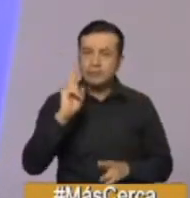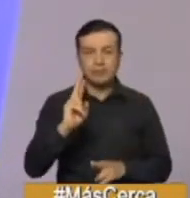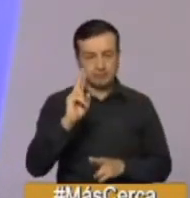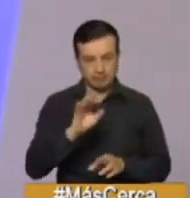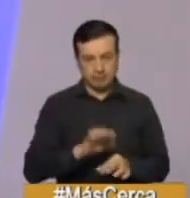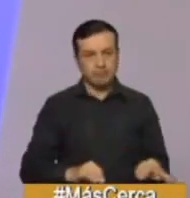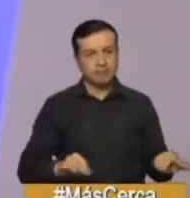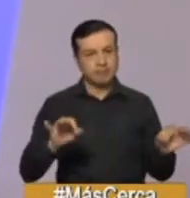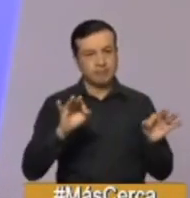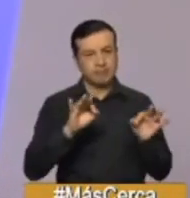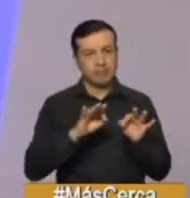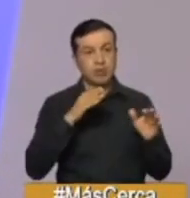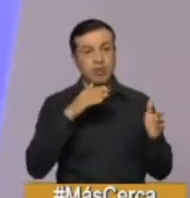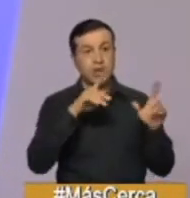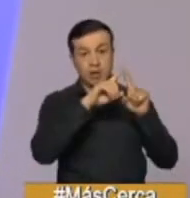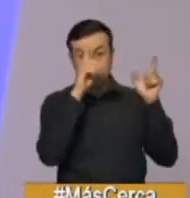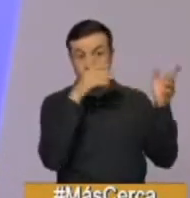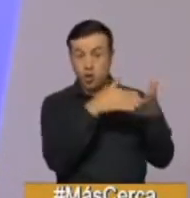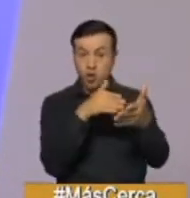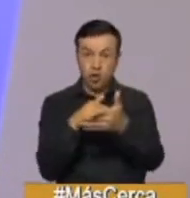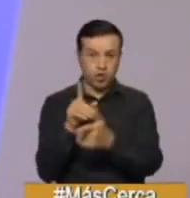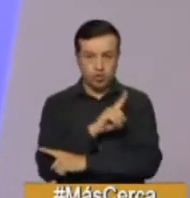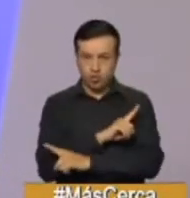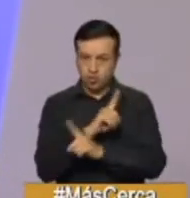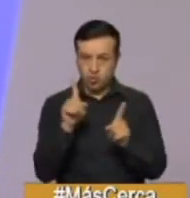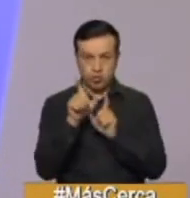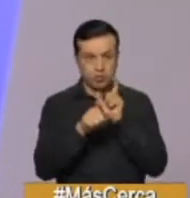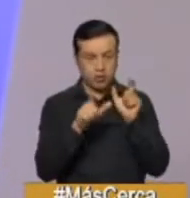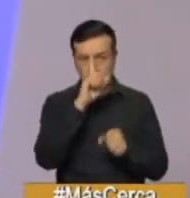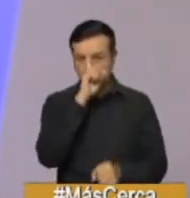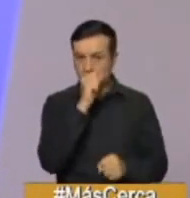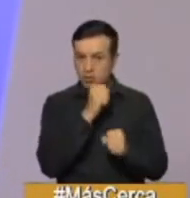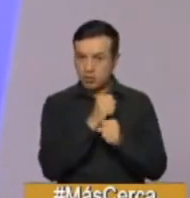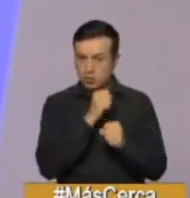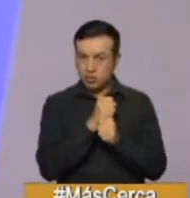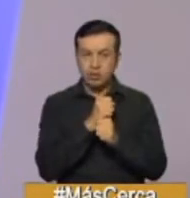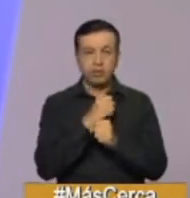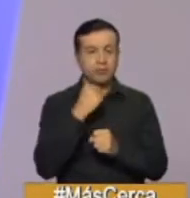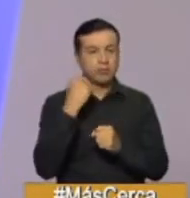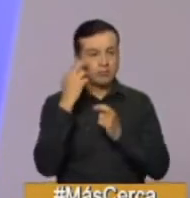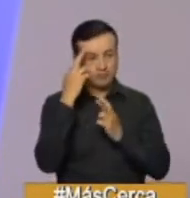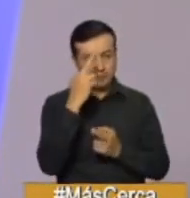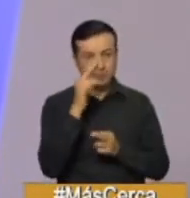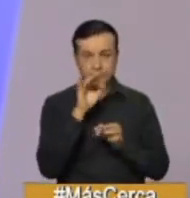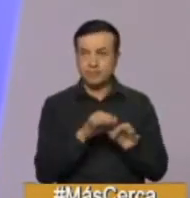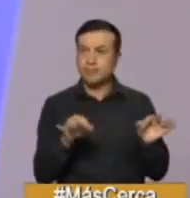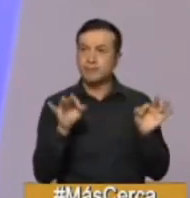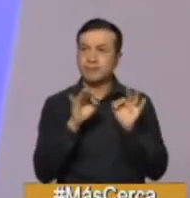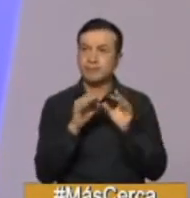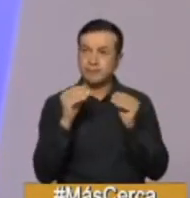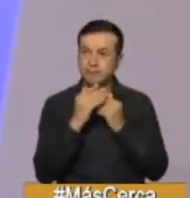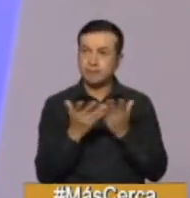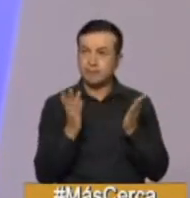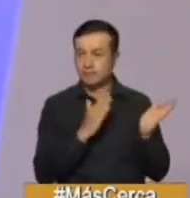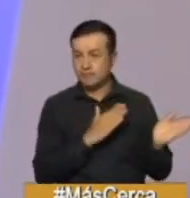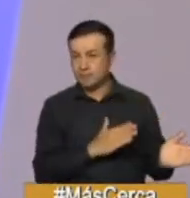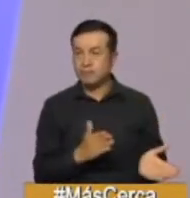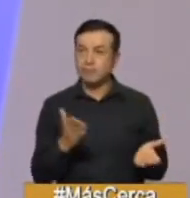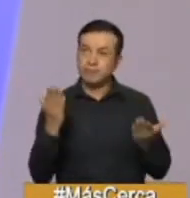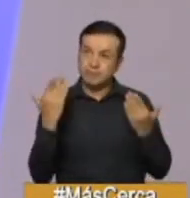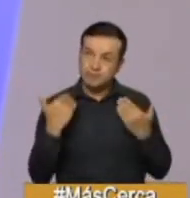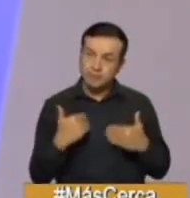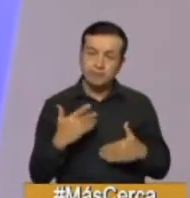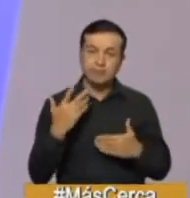no es encontrar las empresas sino es a favor de las personas que estamos teniendo un empleo y eso es muy importante recalcar lo que a la final